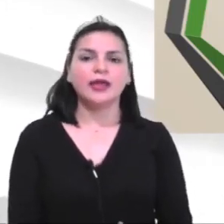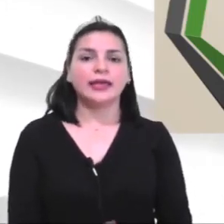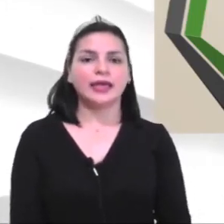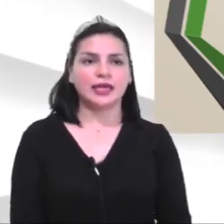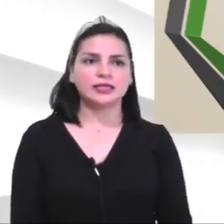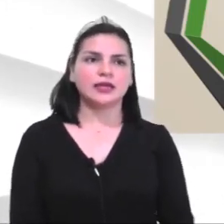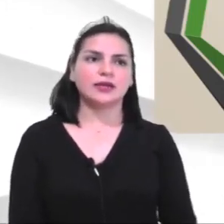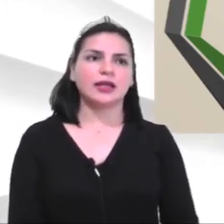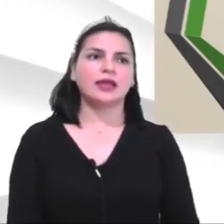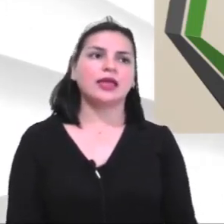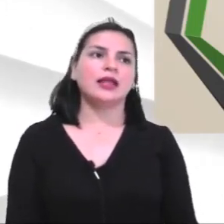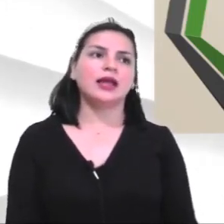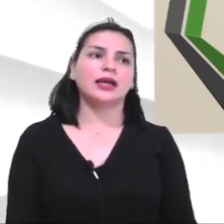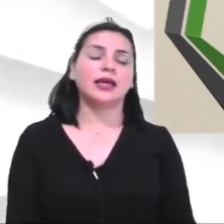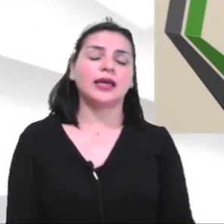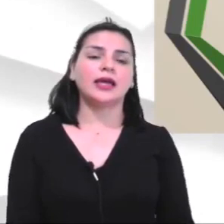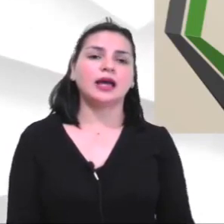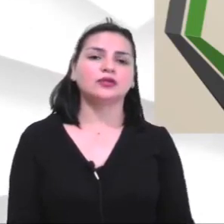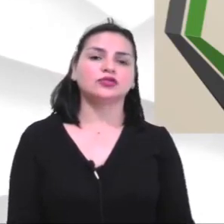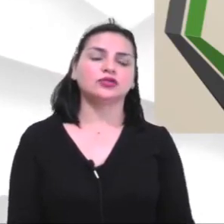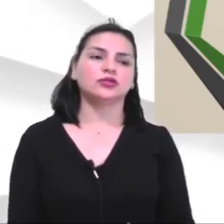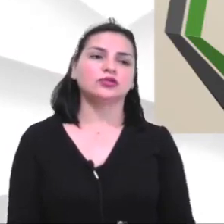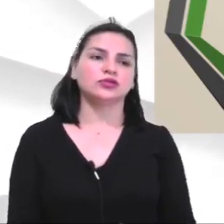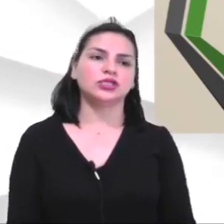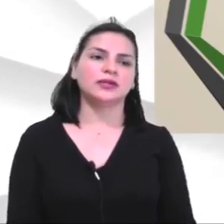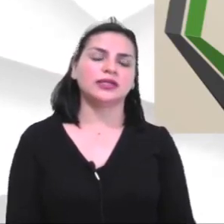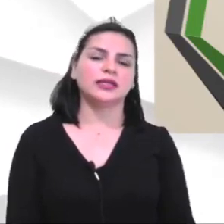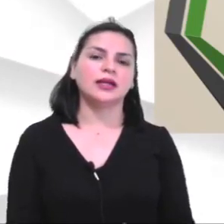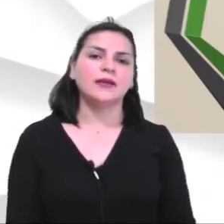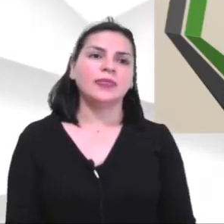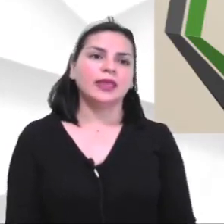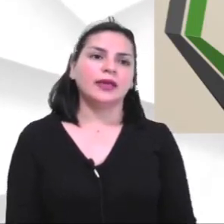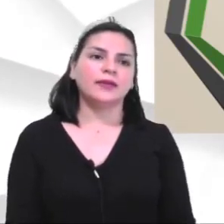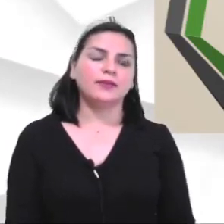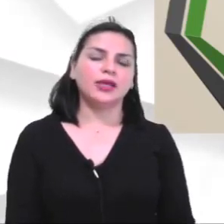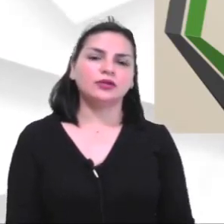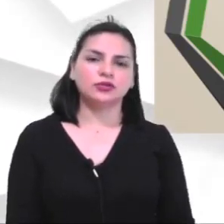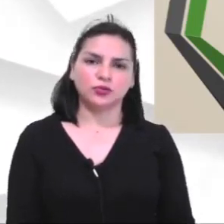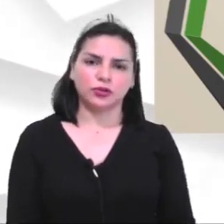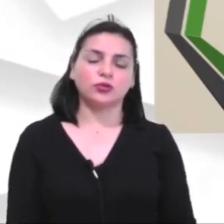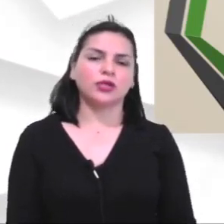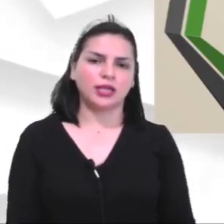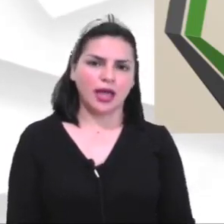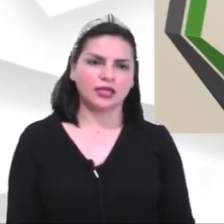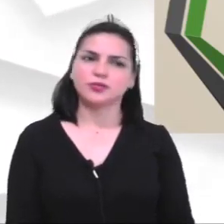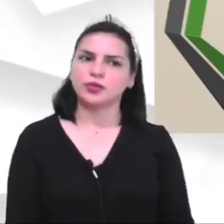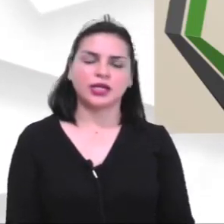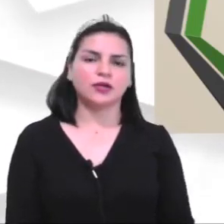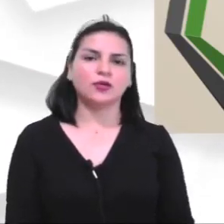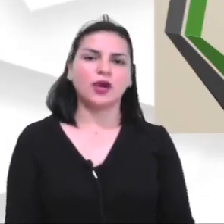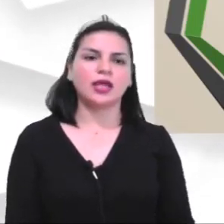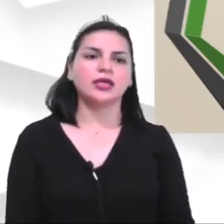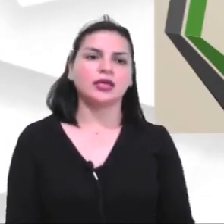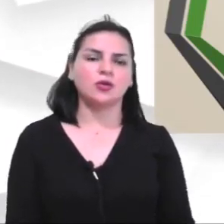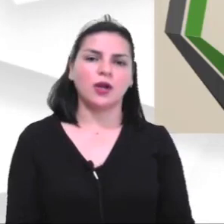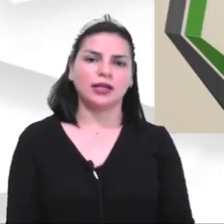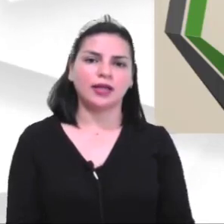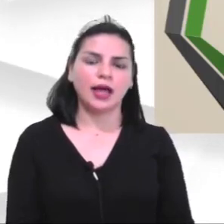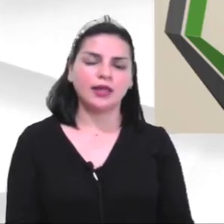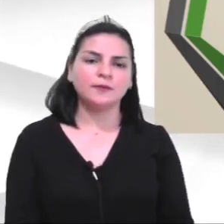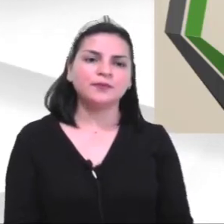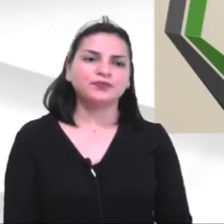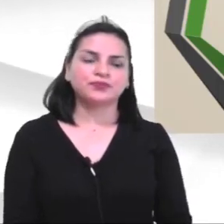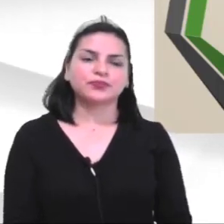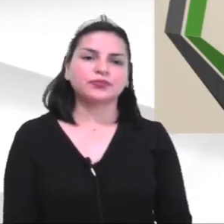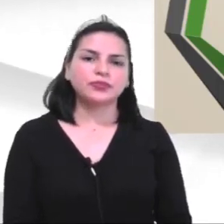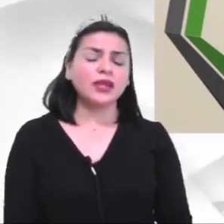desigualdad, que esta verdad es la que a nosotros nos lleva a tener menos oportunidades, porque no hay